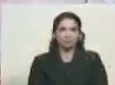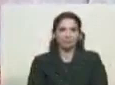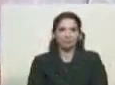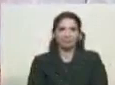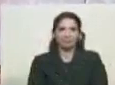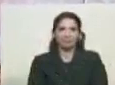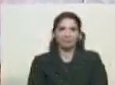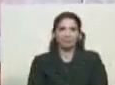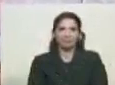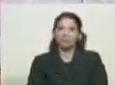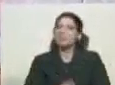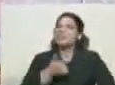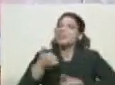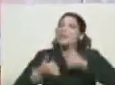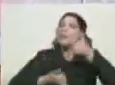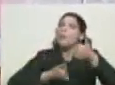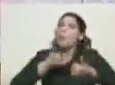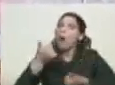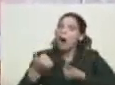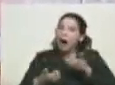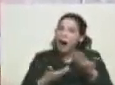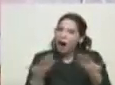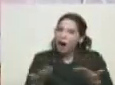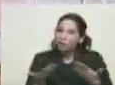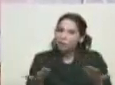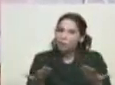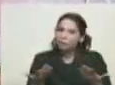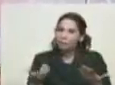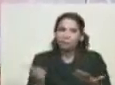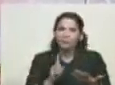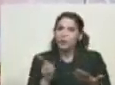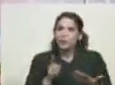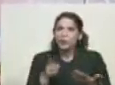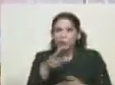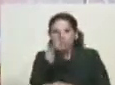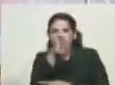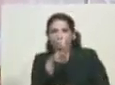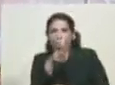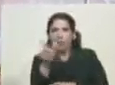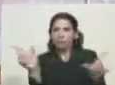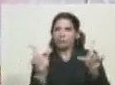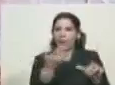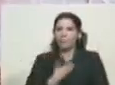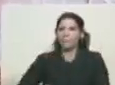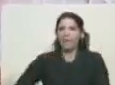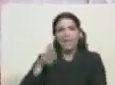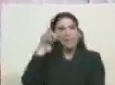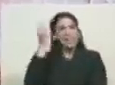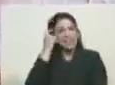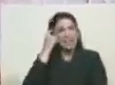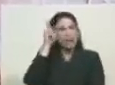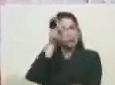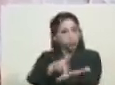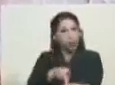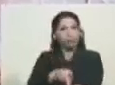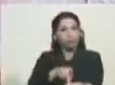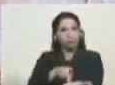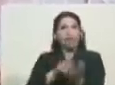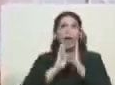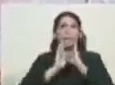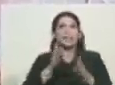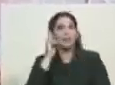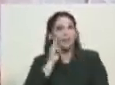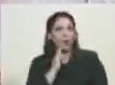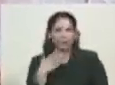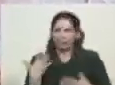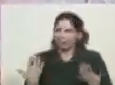¿Desde cuándo no cubrían los eventos del presidente? ¿Cómo es que ese día sí fueron a cubrir los eventos en la Avenida Bolívar?